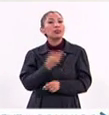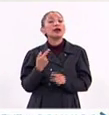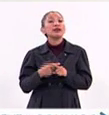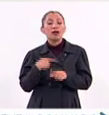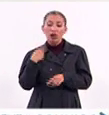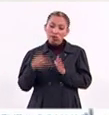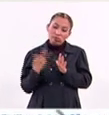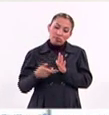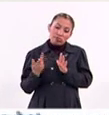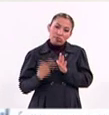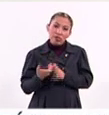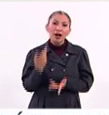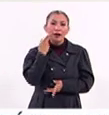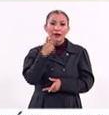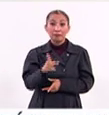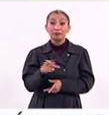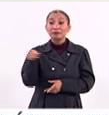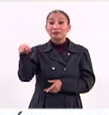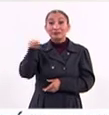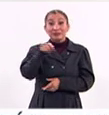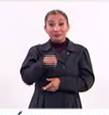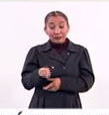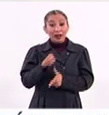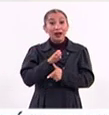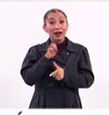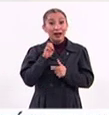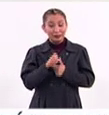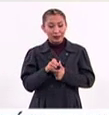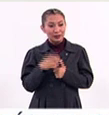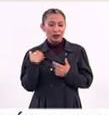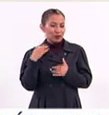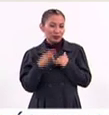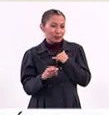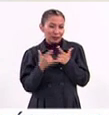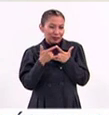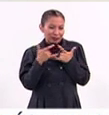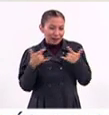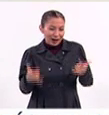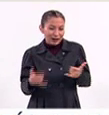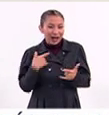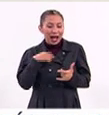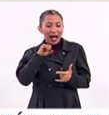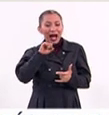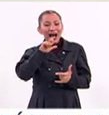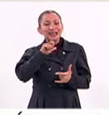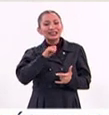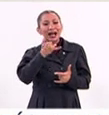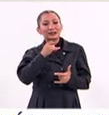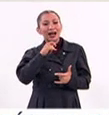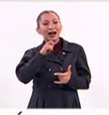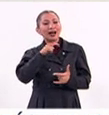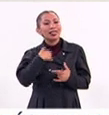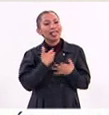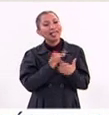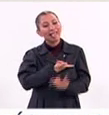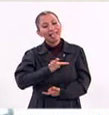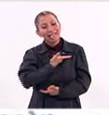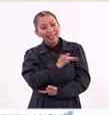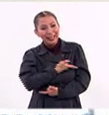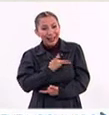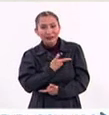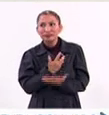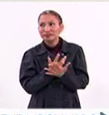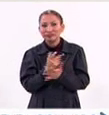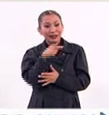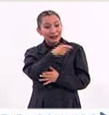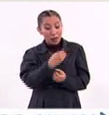más. Imagínate. Y entonces, bueno, pues finalmente Axayácatl queda encantado, al